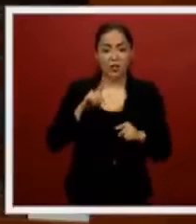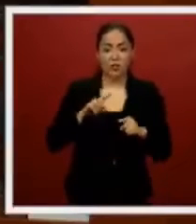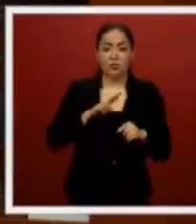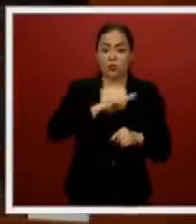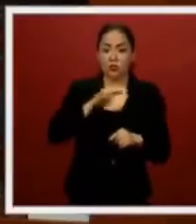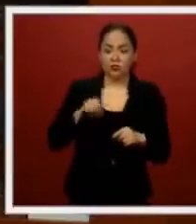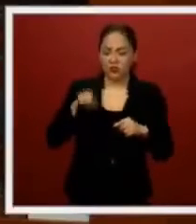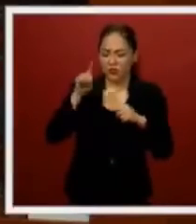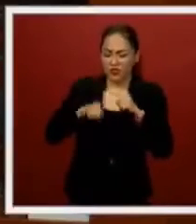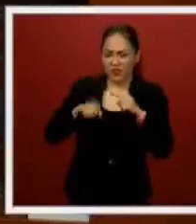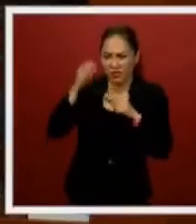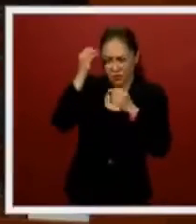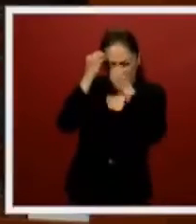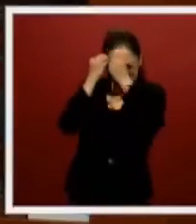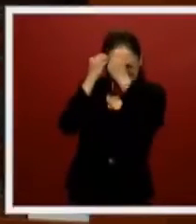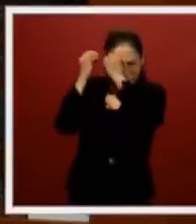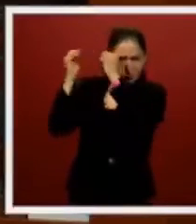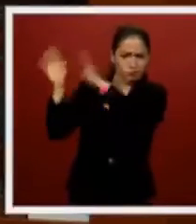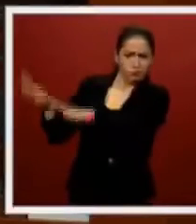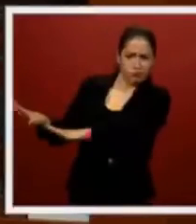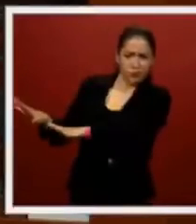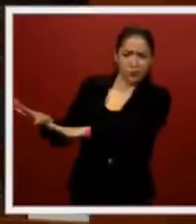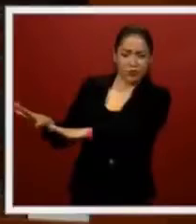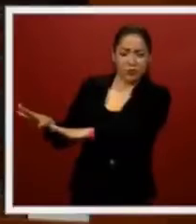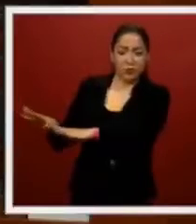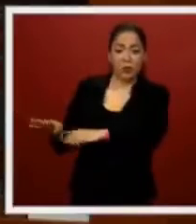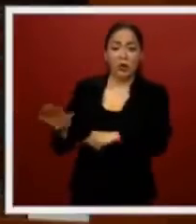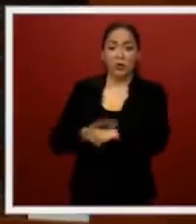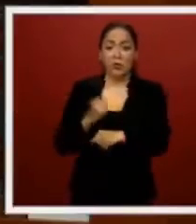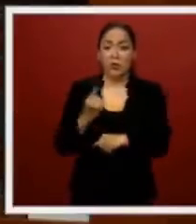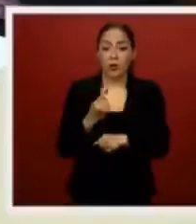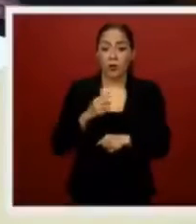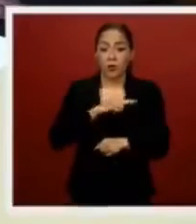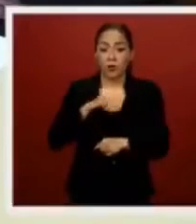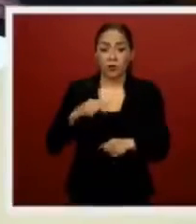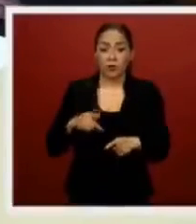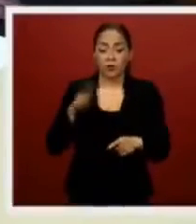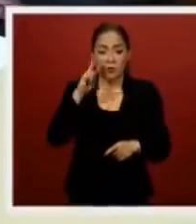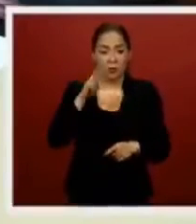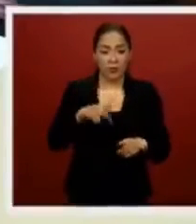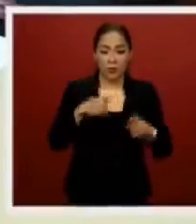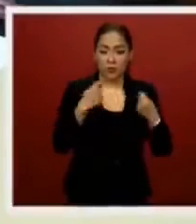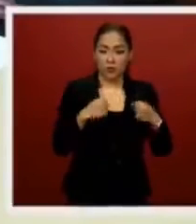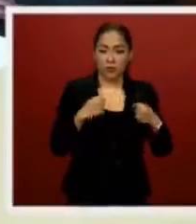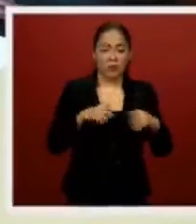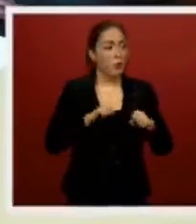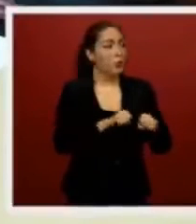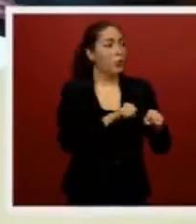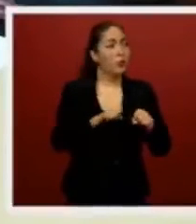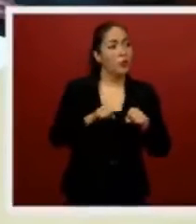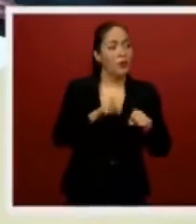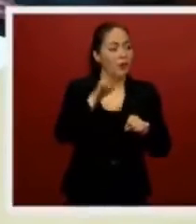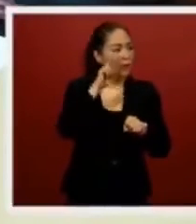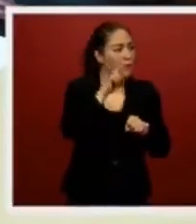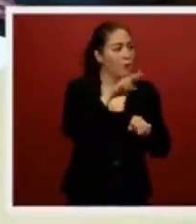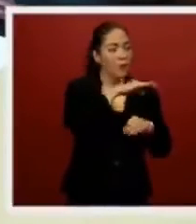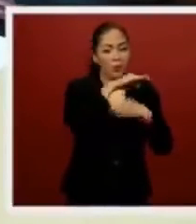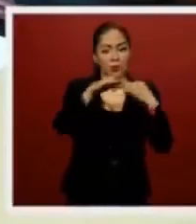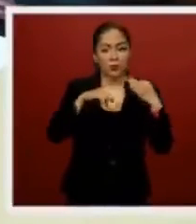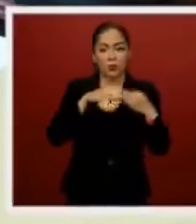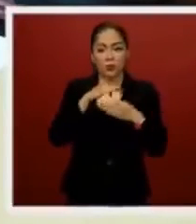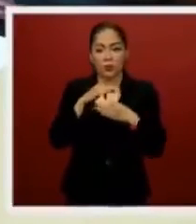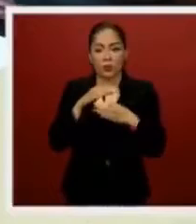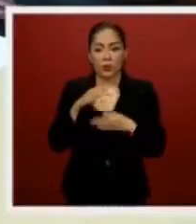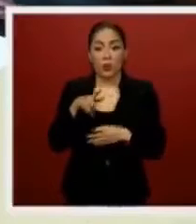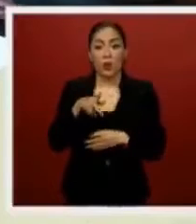fuerte. Exactamente, muy fuerte. Porque el chip de llegar a un supermercado y encontrar absolutamente de todo, Exacto. y que no sabes